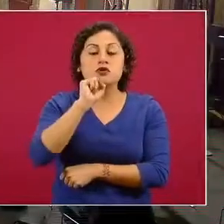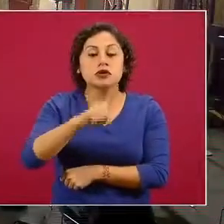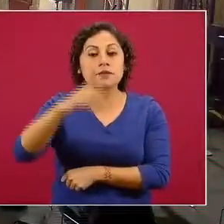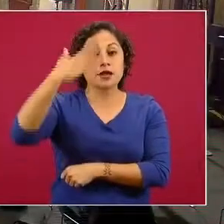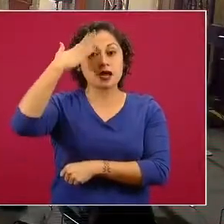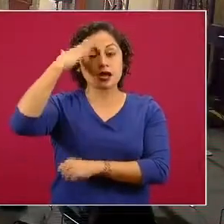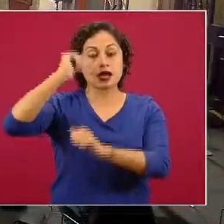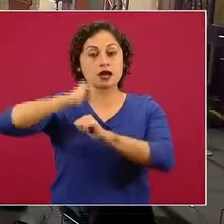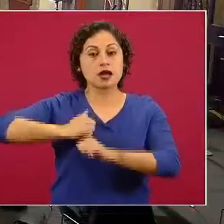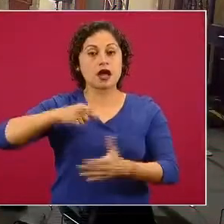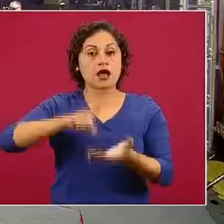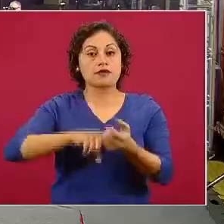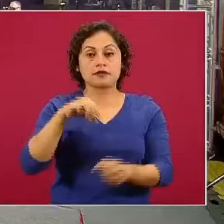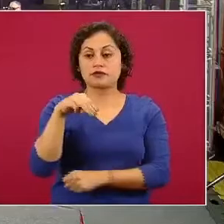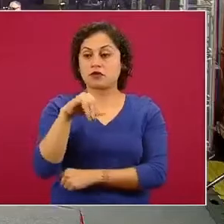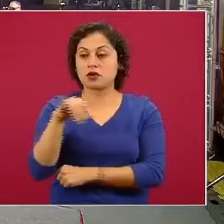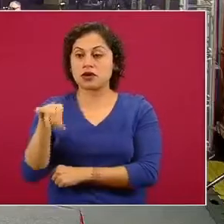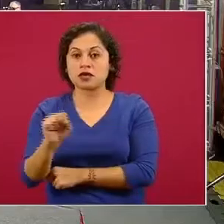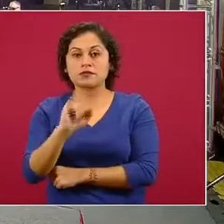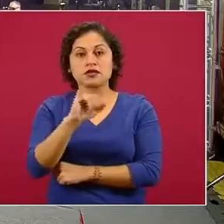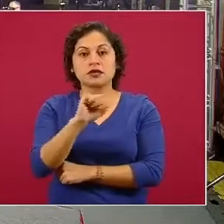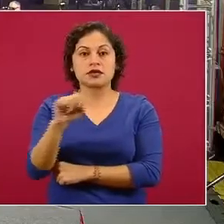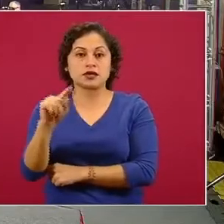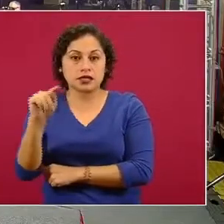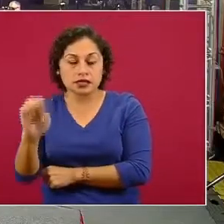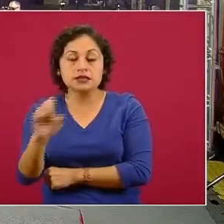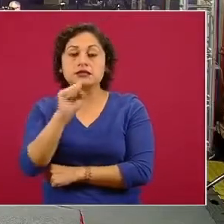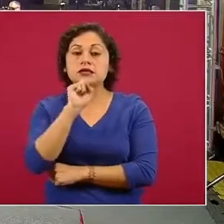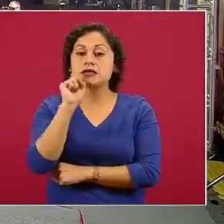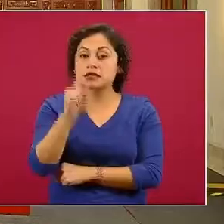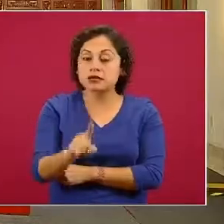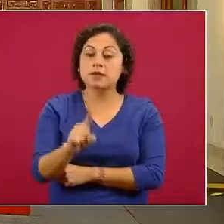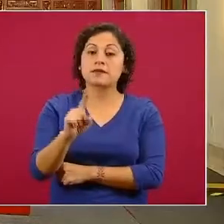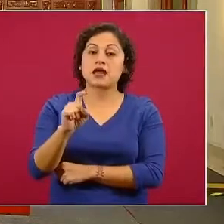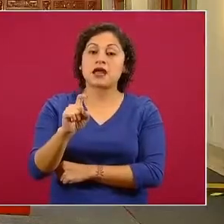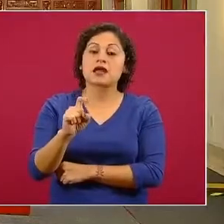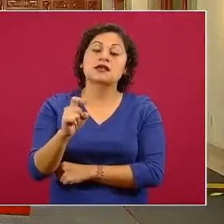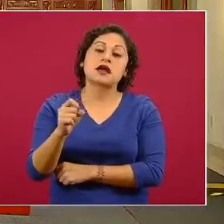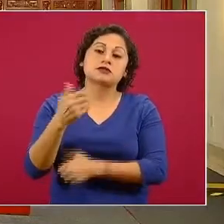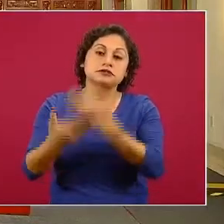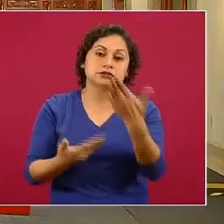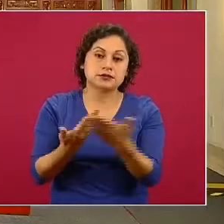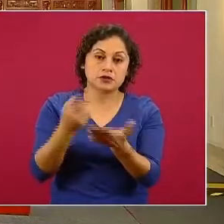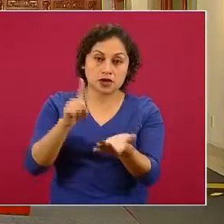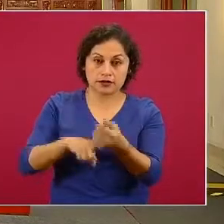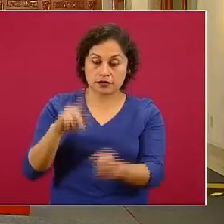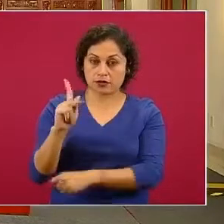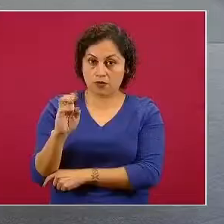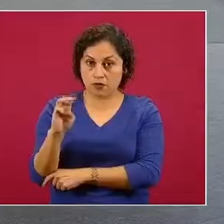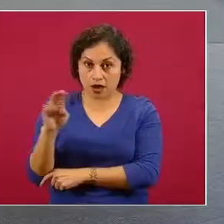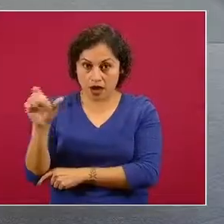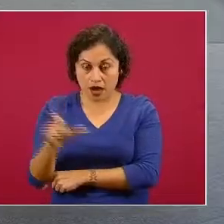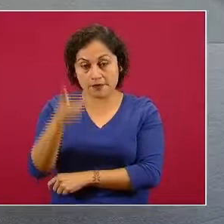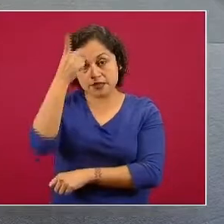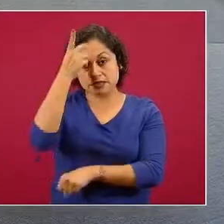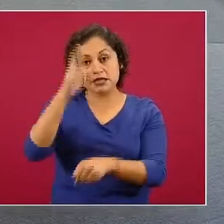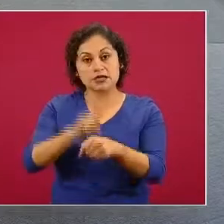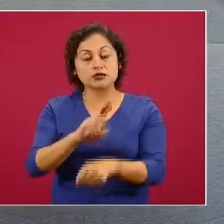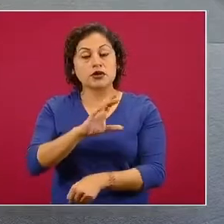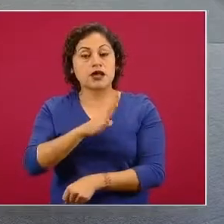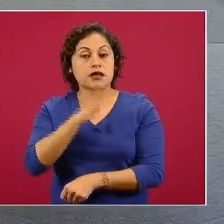titulares del IMSS, del ISSSTE, el gerente de servicios médicos de Pemex, la directora general del